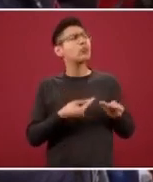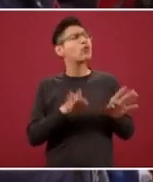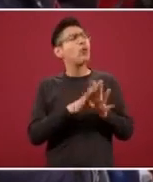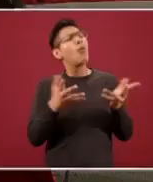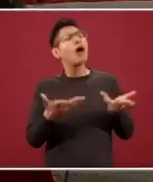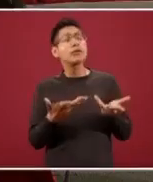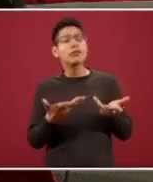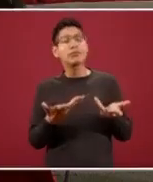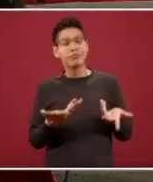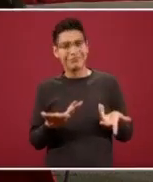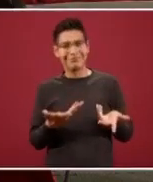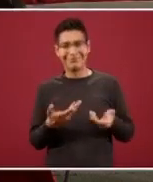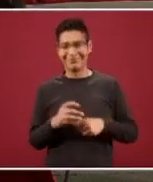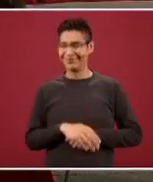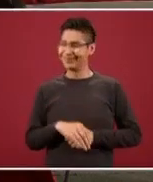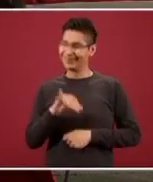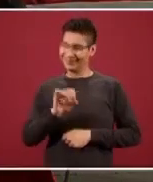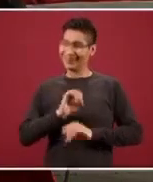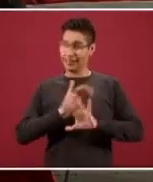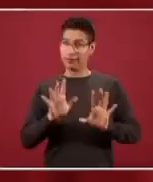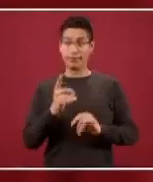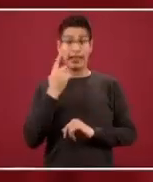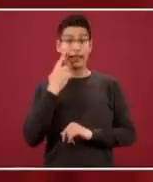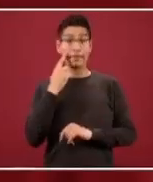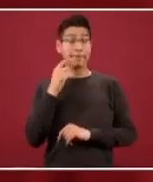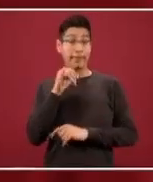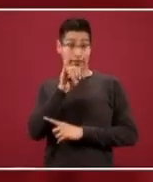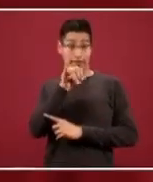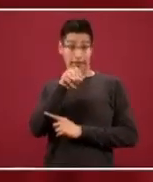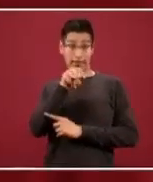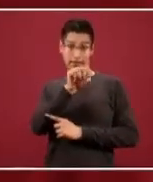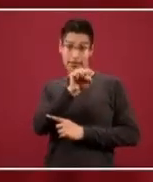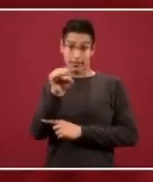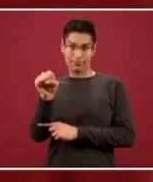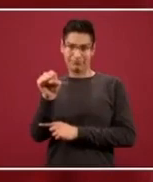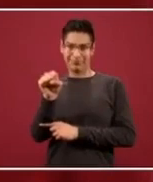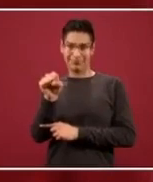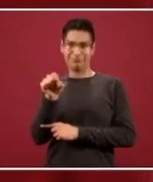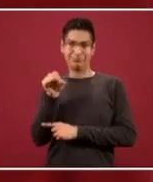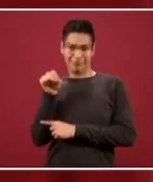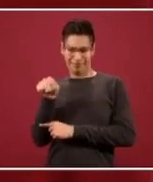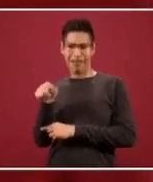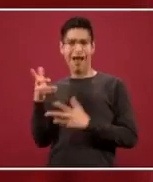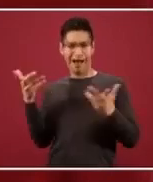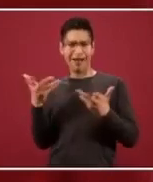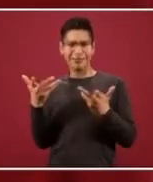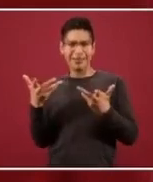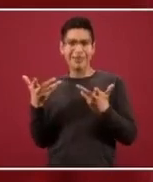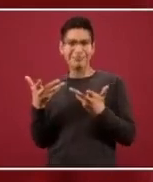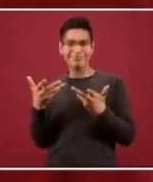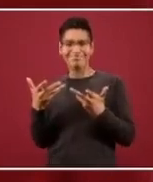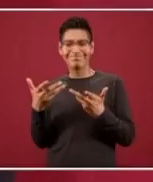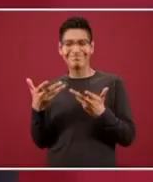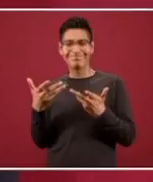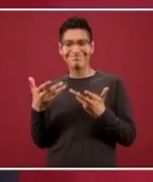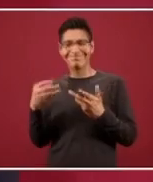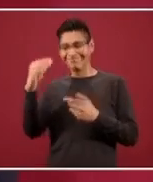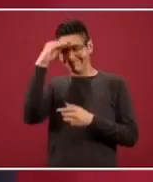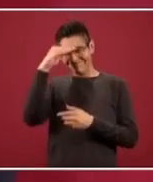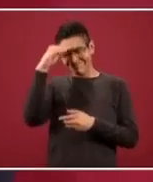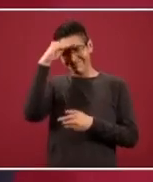quedarse en casa? Con mucho gusto. El Instituto Mexicano del Seguro Social está desarrollando una forma a